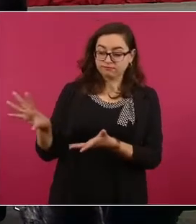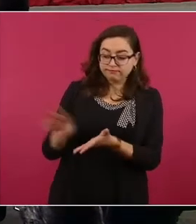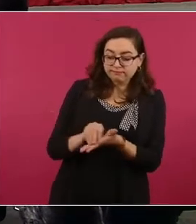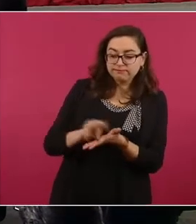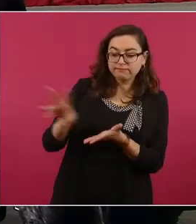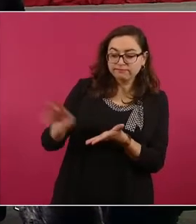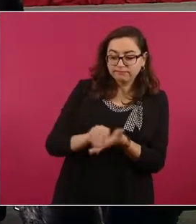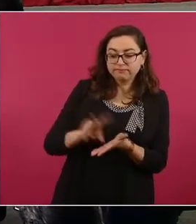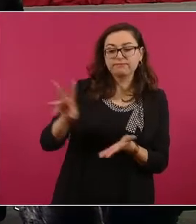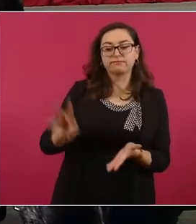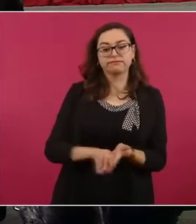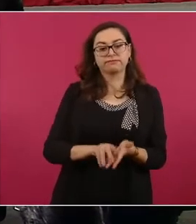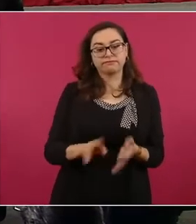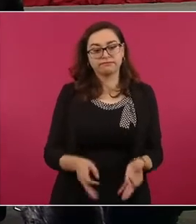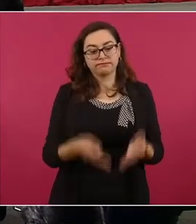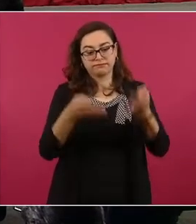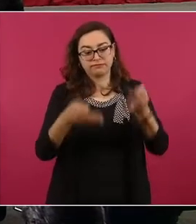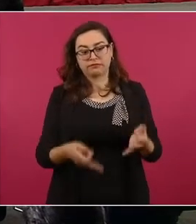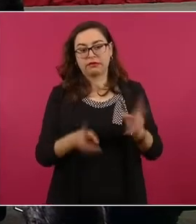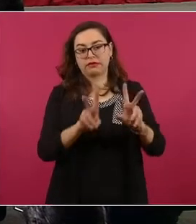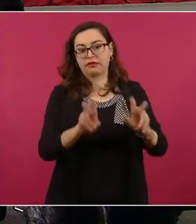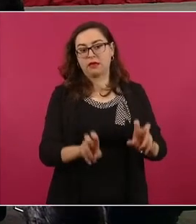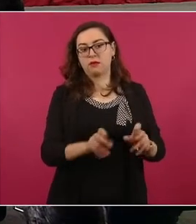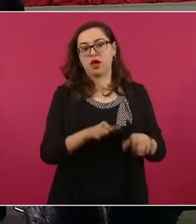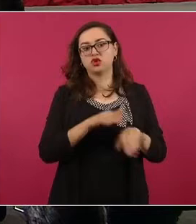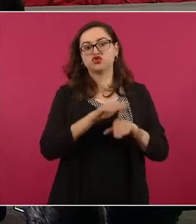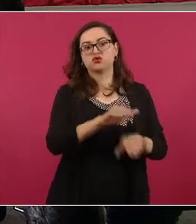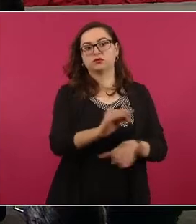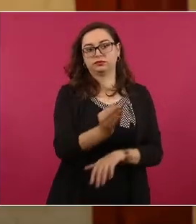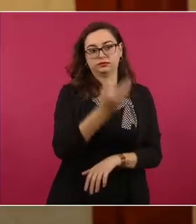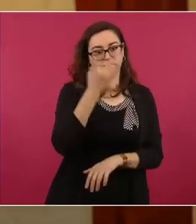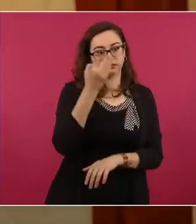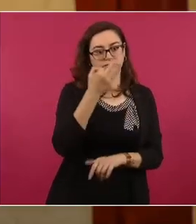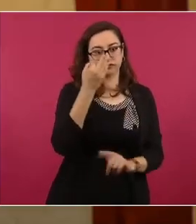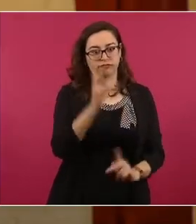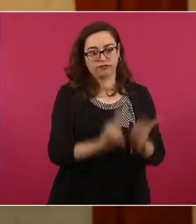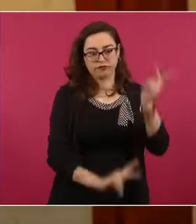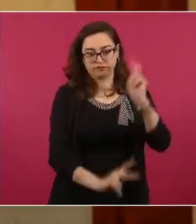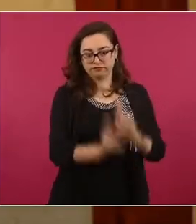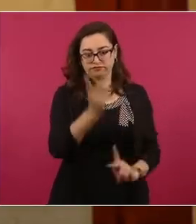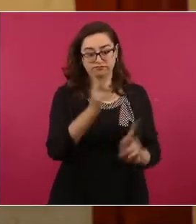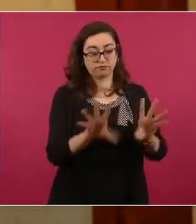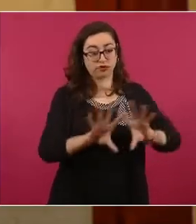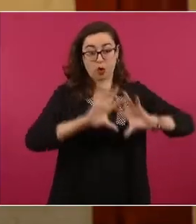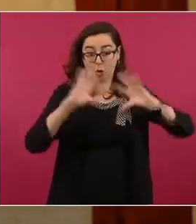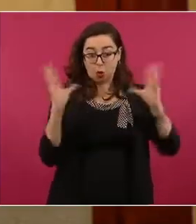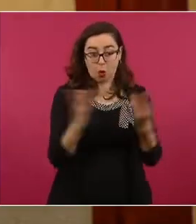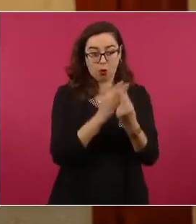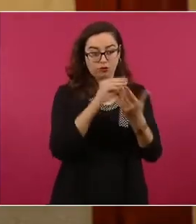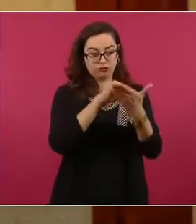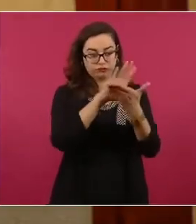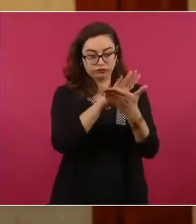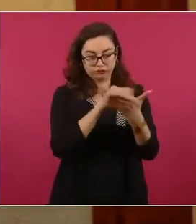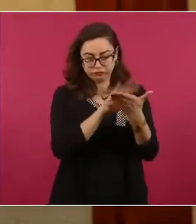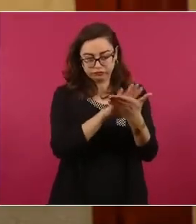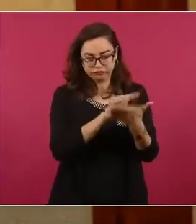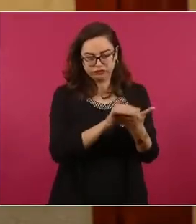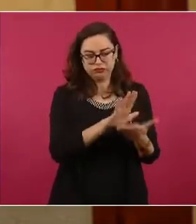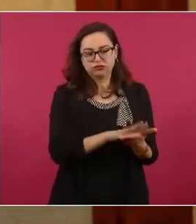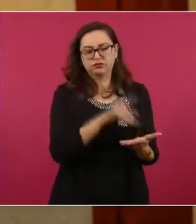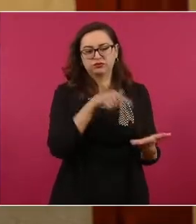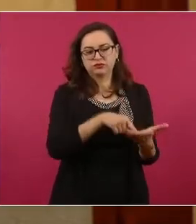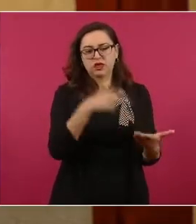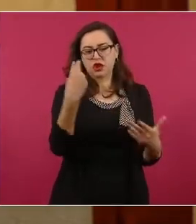mundo que dará sustento, por ejemplo, a la documentación también de los usos y de también